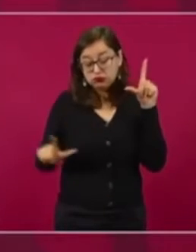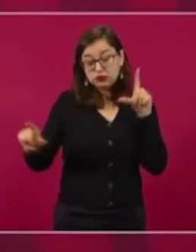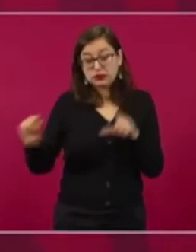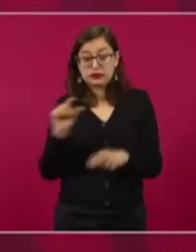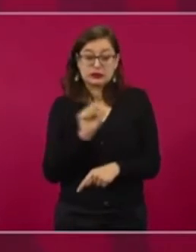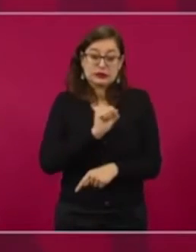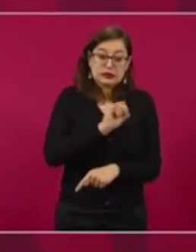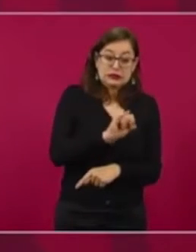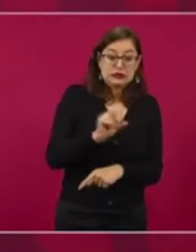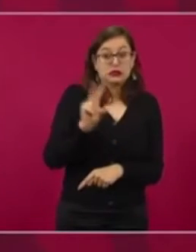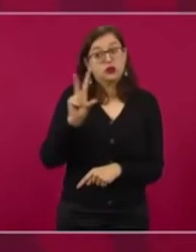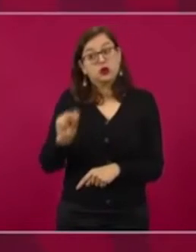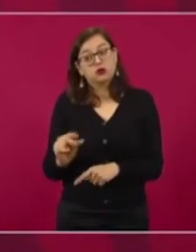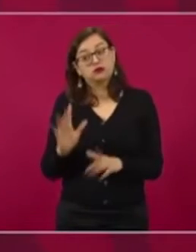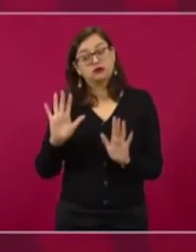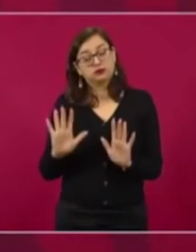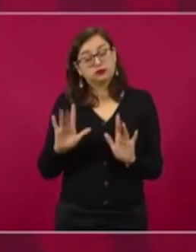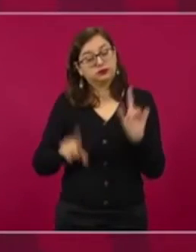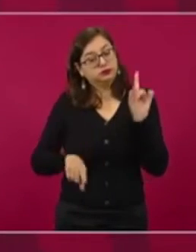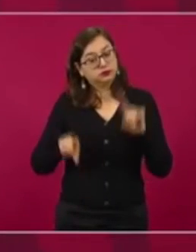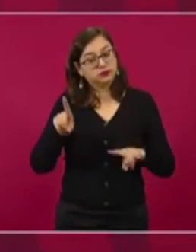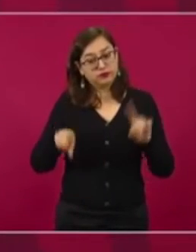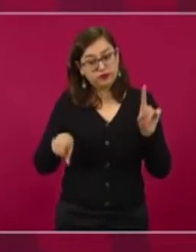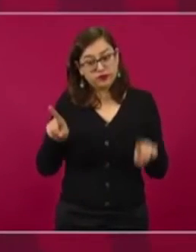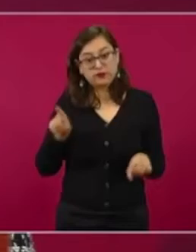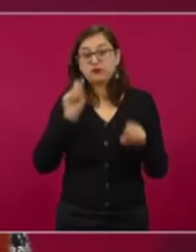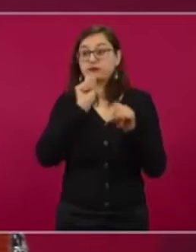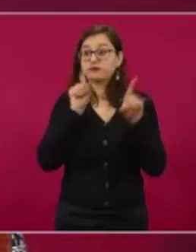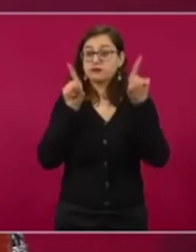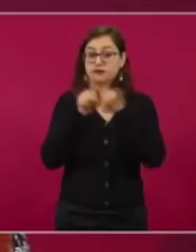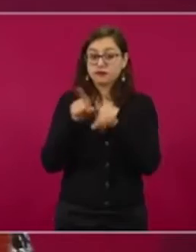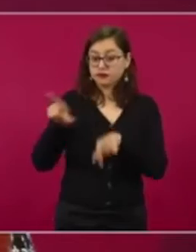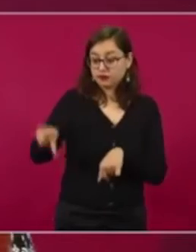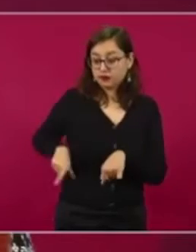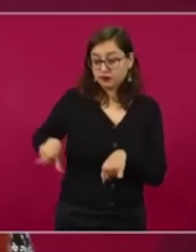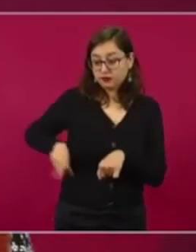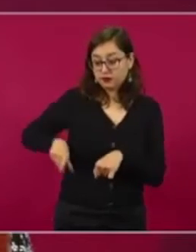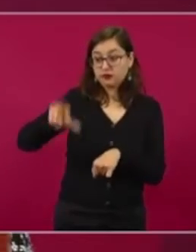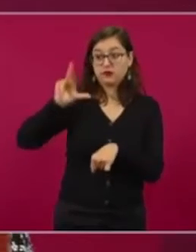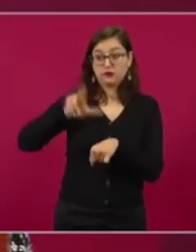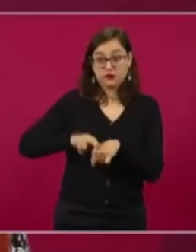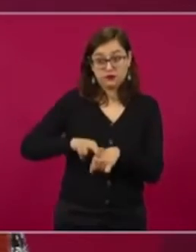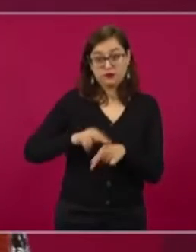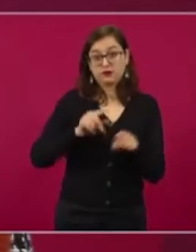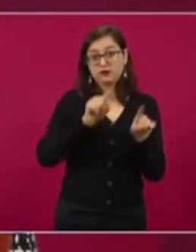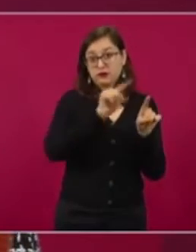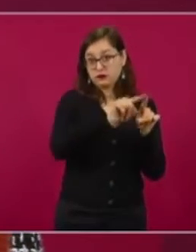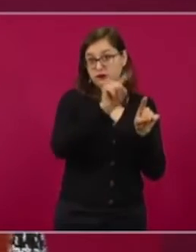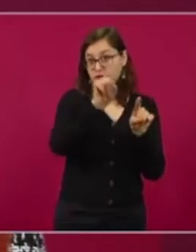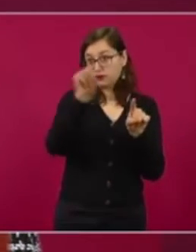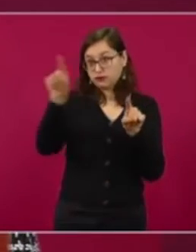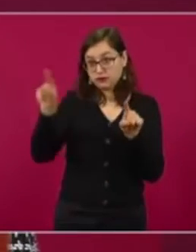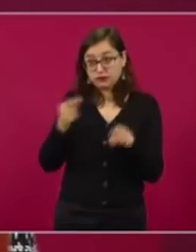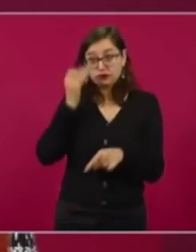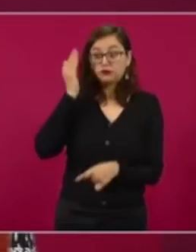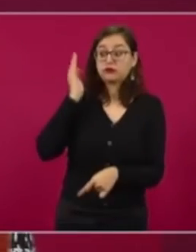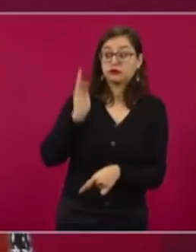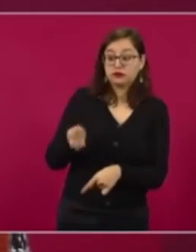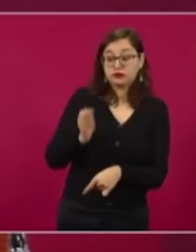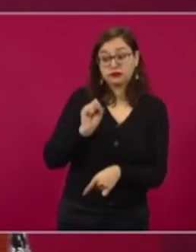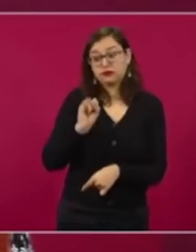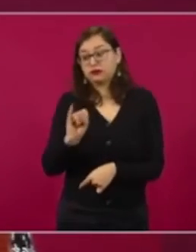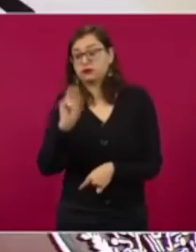grupo con los gobernadores y todo este tema que usted conoce, cómo se fueron dando